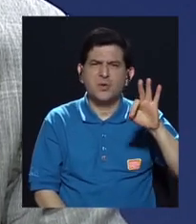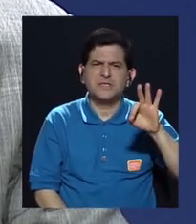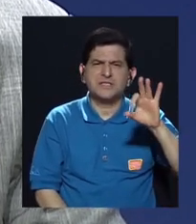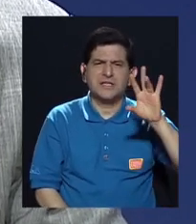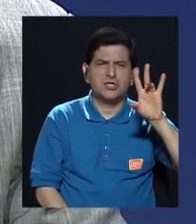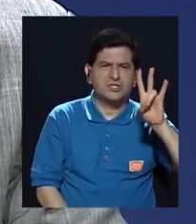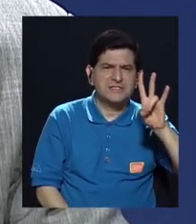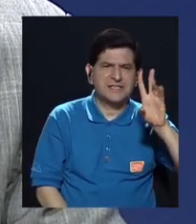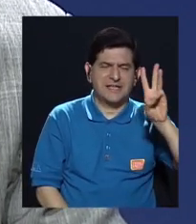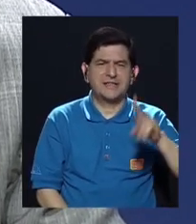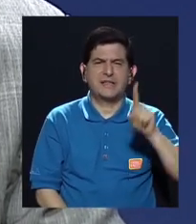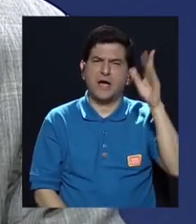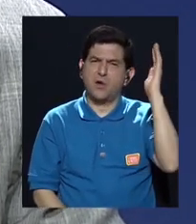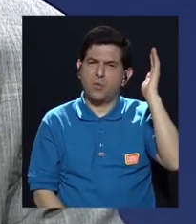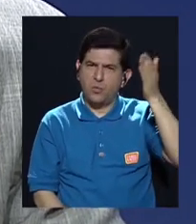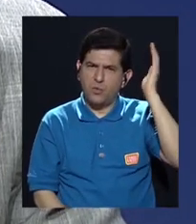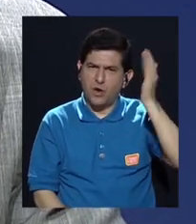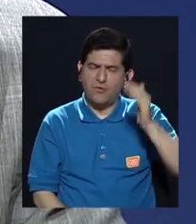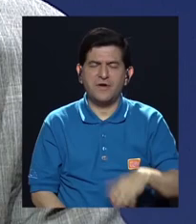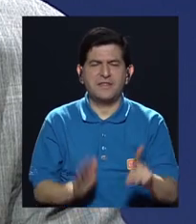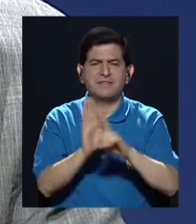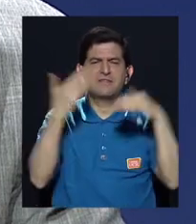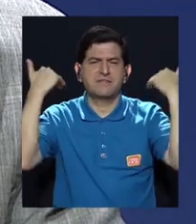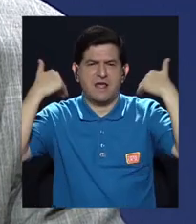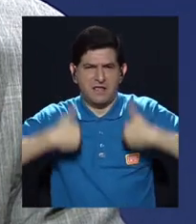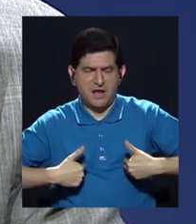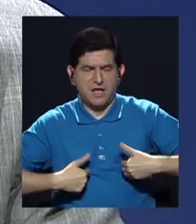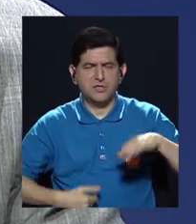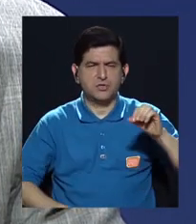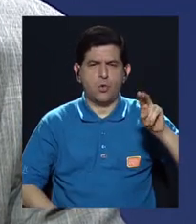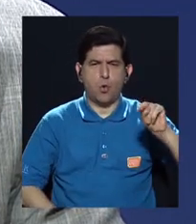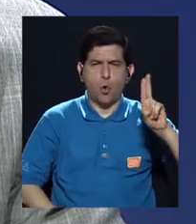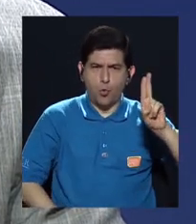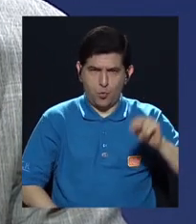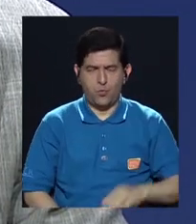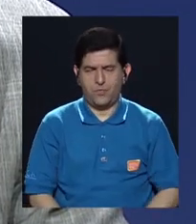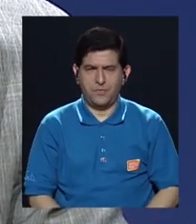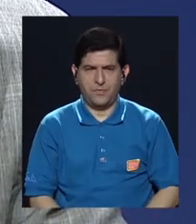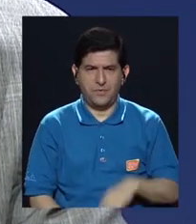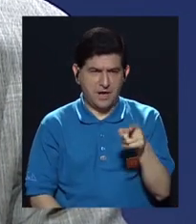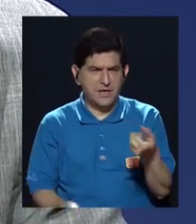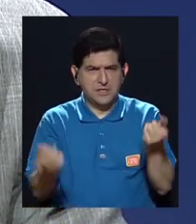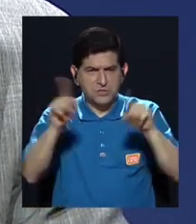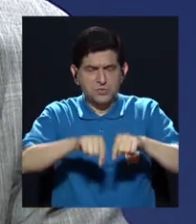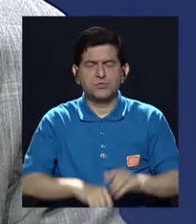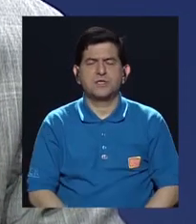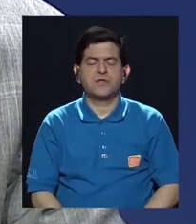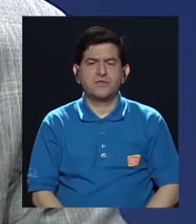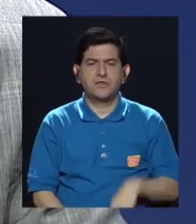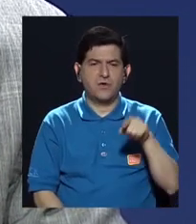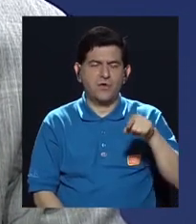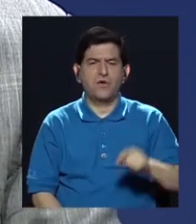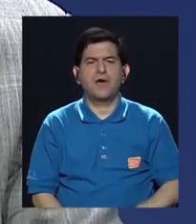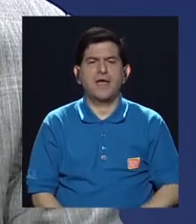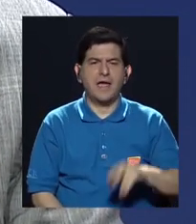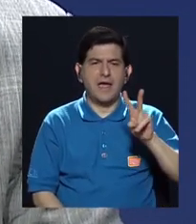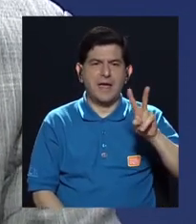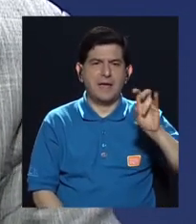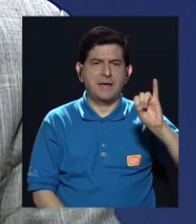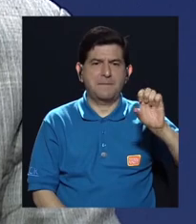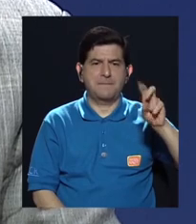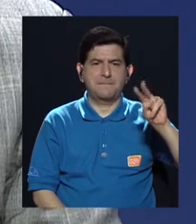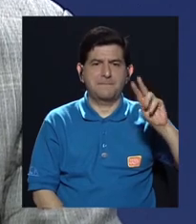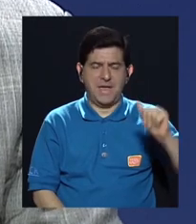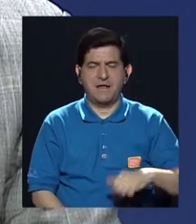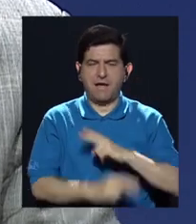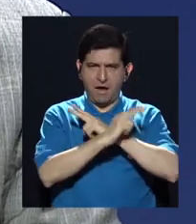76 una conferencia de derechos humanos de las Naciones Unidas en Viena. Fue terrible, porque